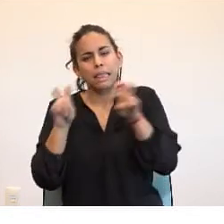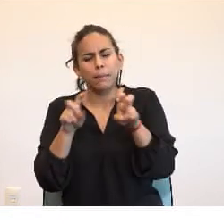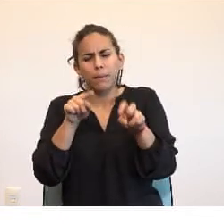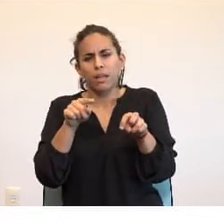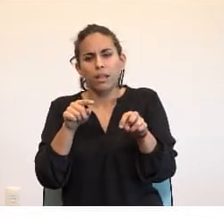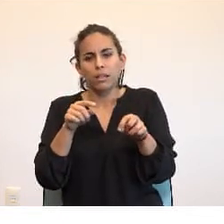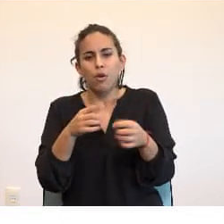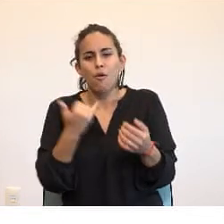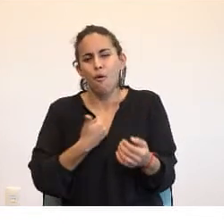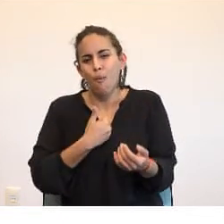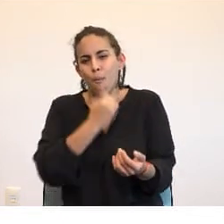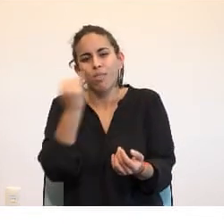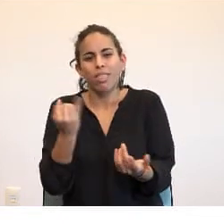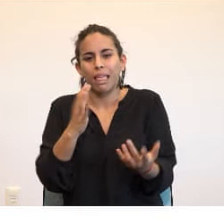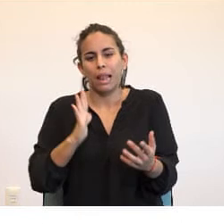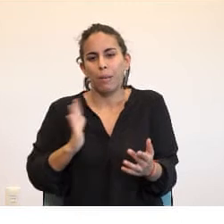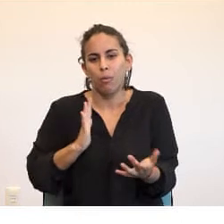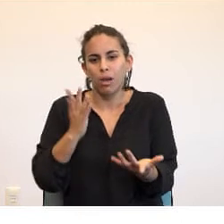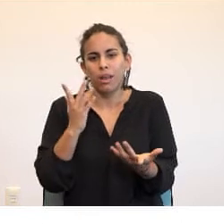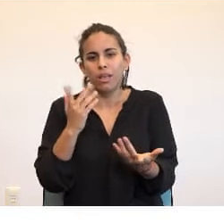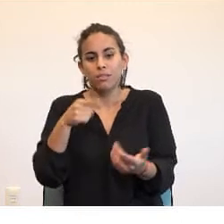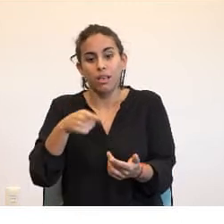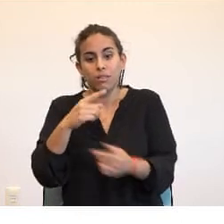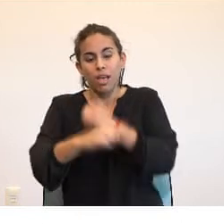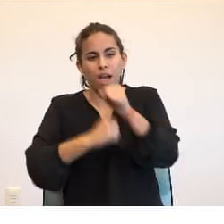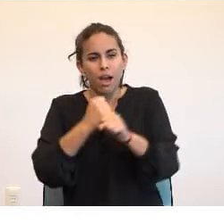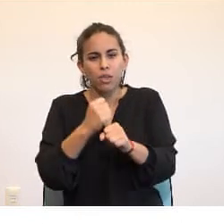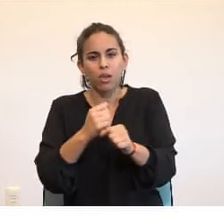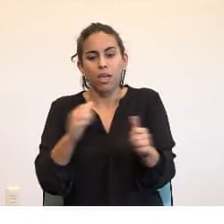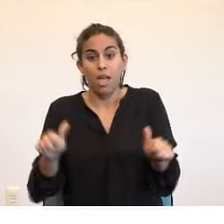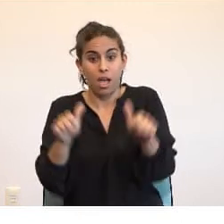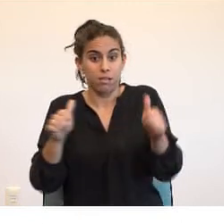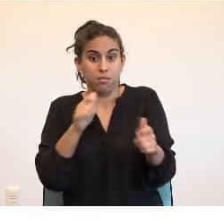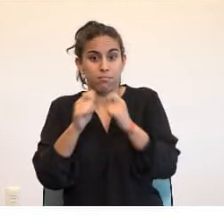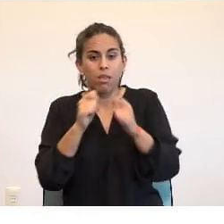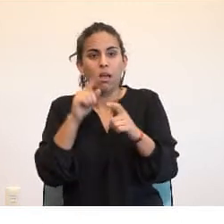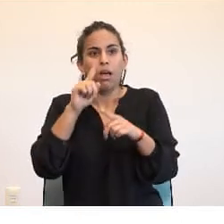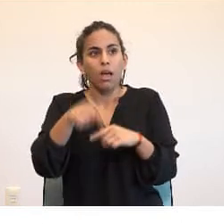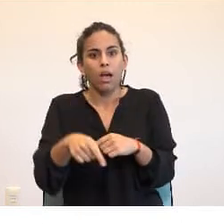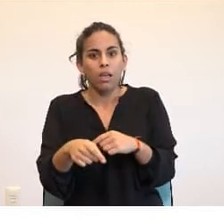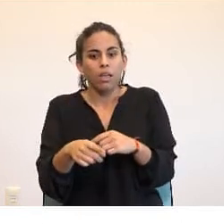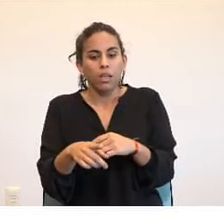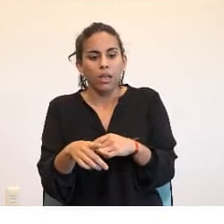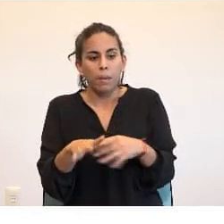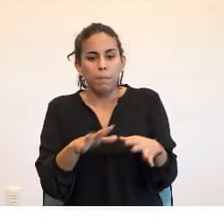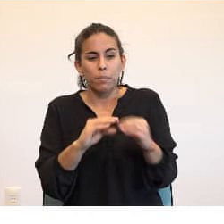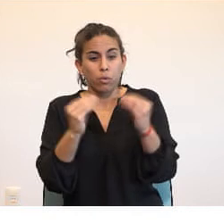las mujeres indias, y en el año en que él produce este documental se perpetran un total